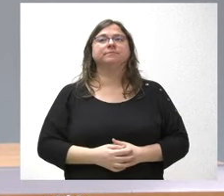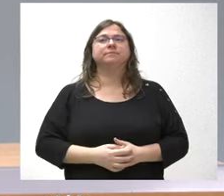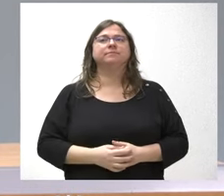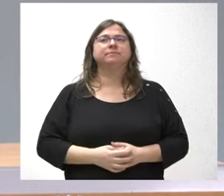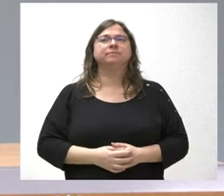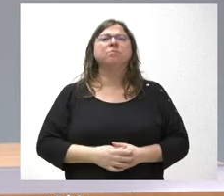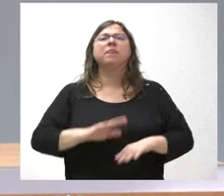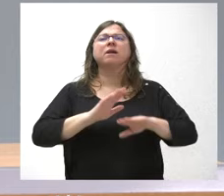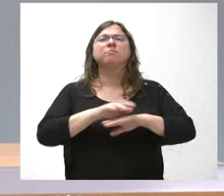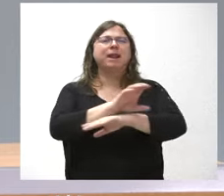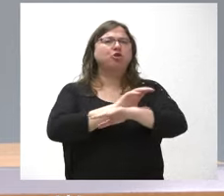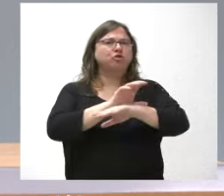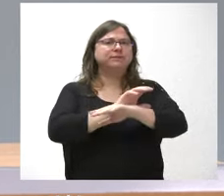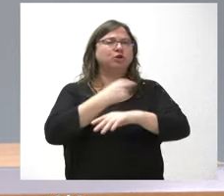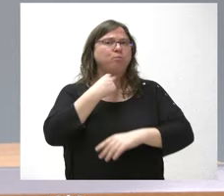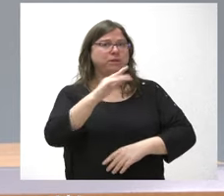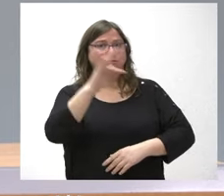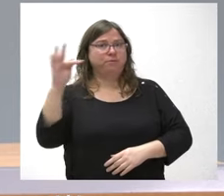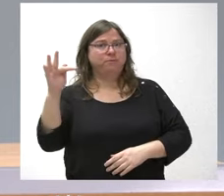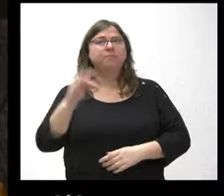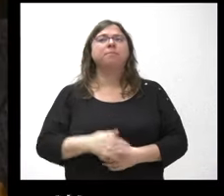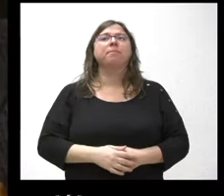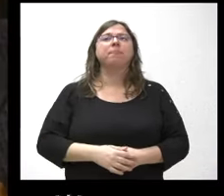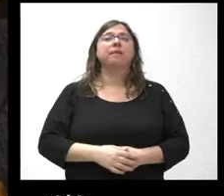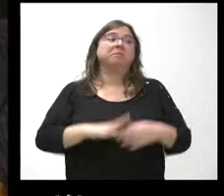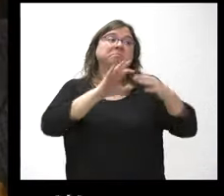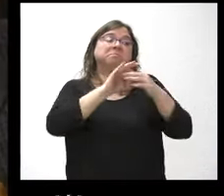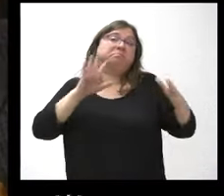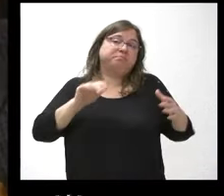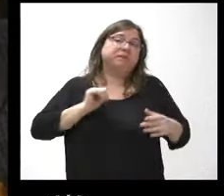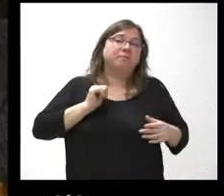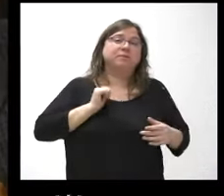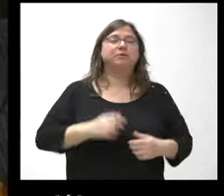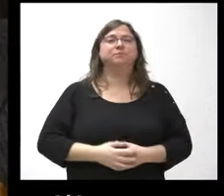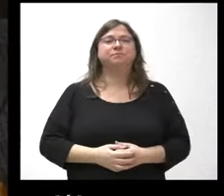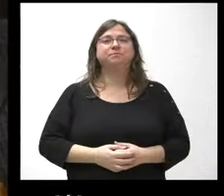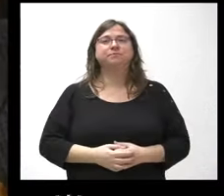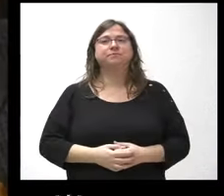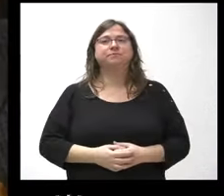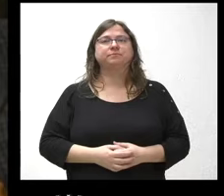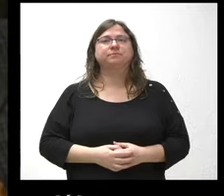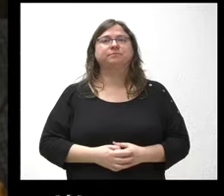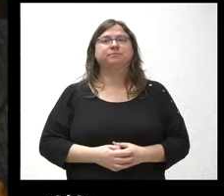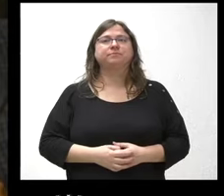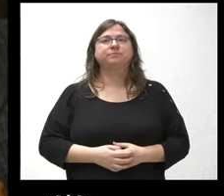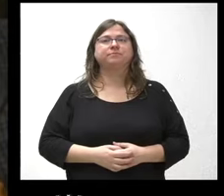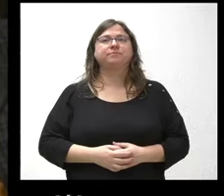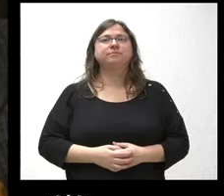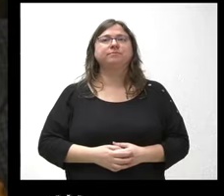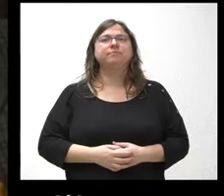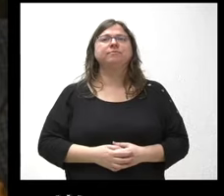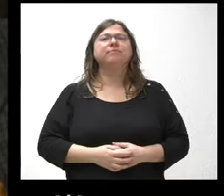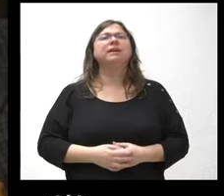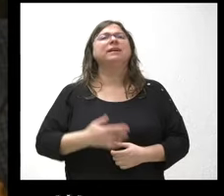para el consejero portavoz tenía otra pregunta, que tampoco tiene que ver mucho con esto, pero bueno, la formulo. Sí, es la falta